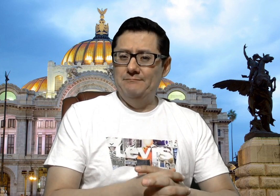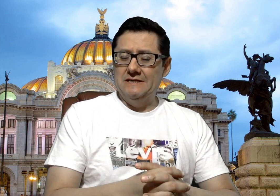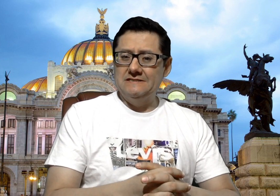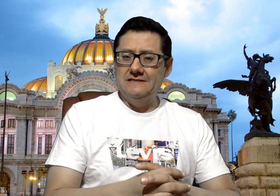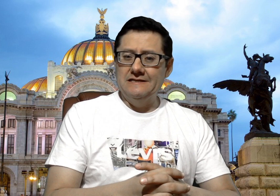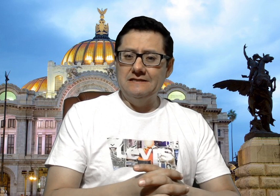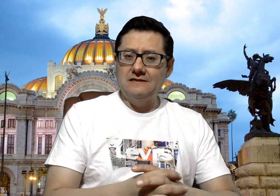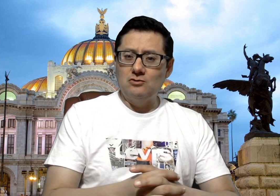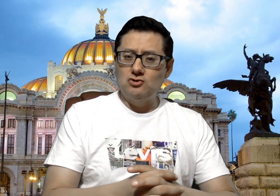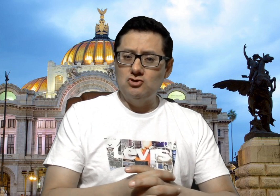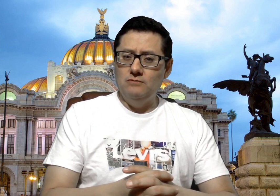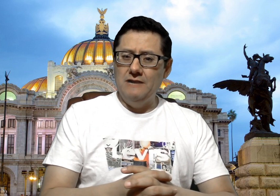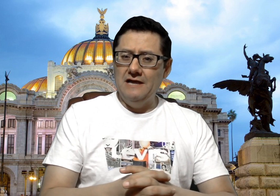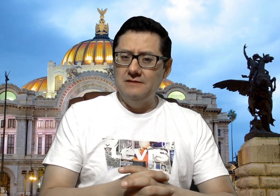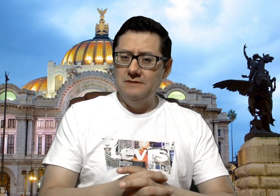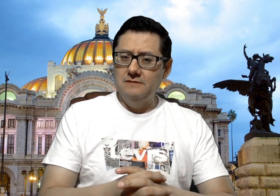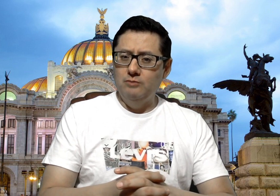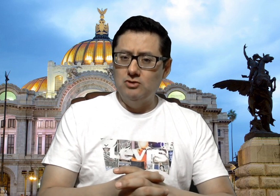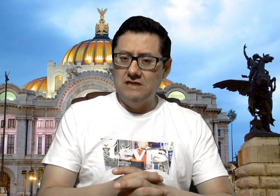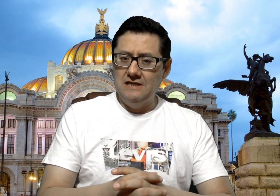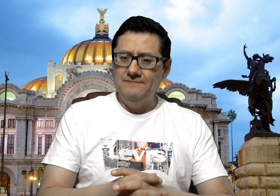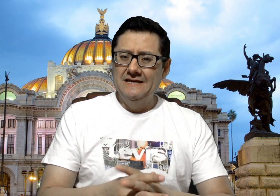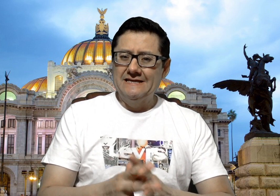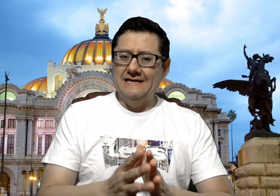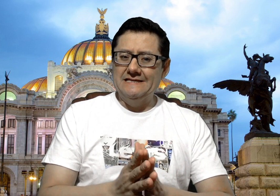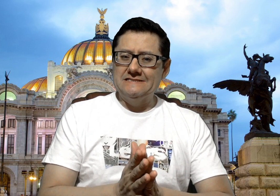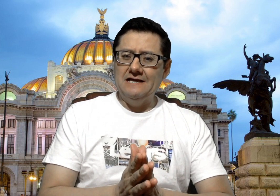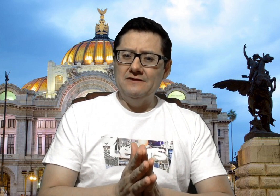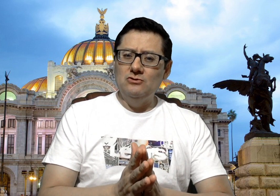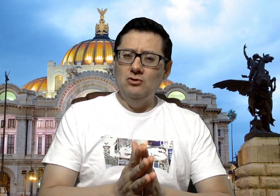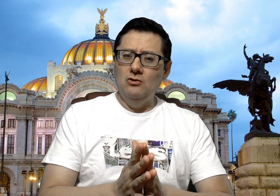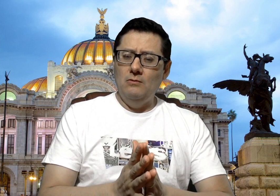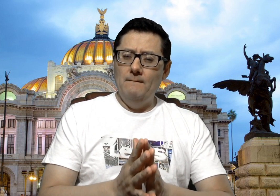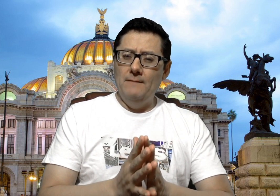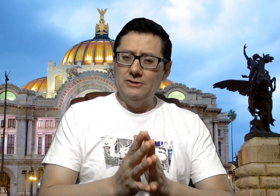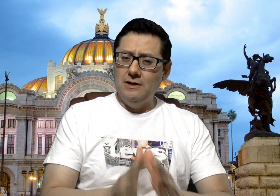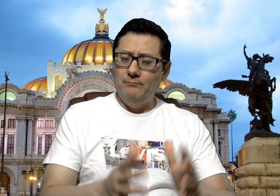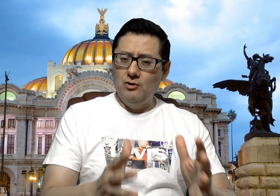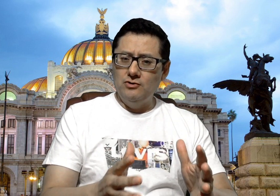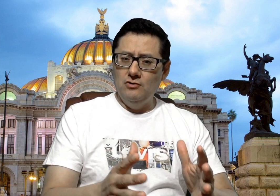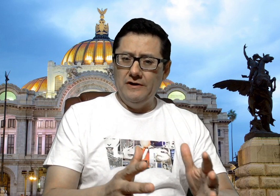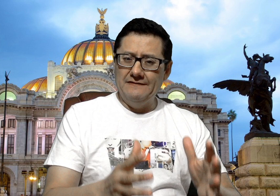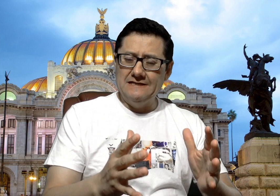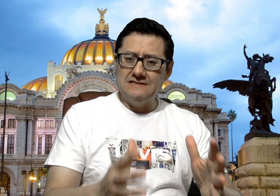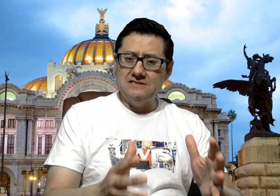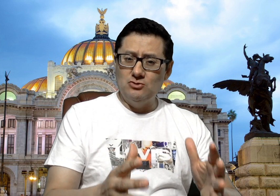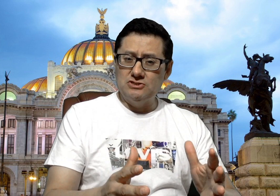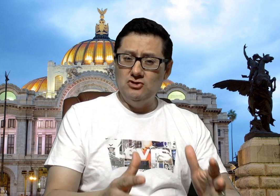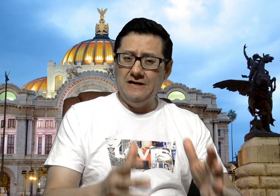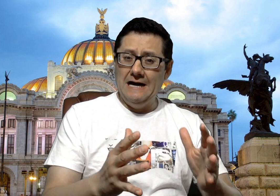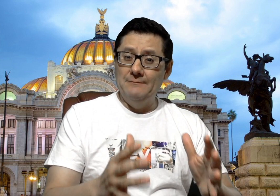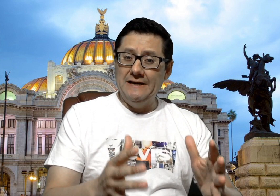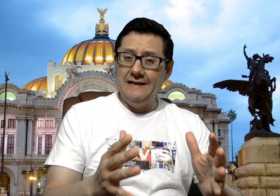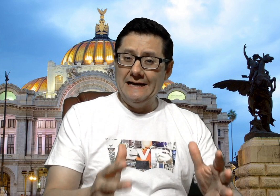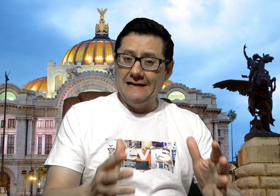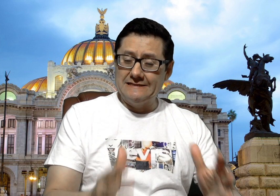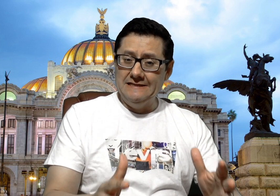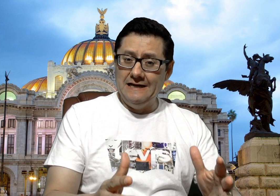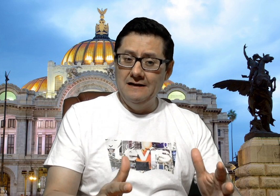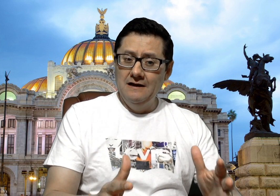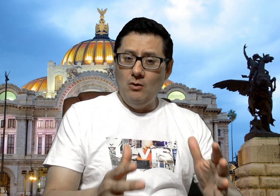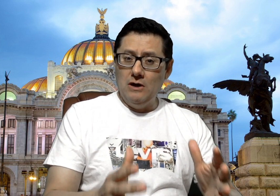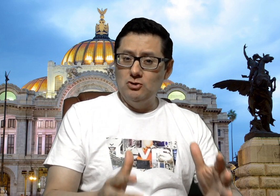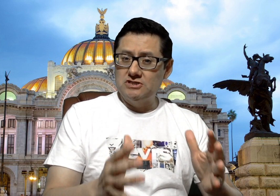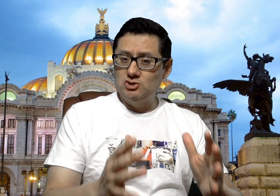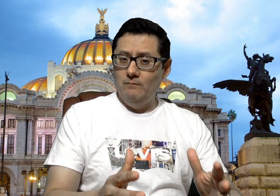es el presidente ruso Vladimir Putin quien está dando mayor apoyo en esta situación a América